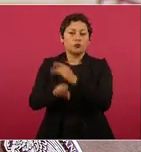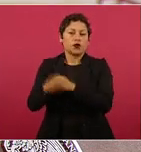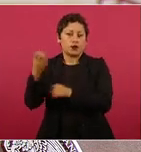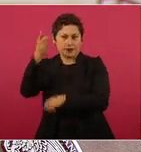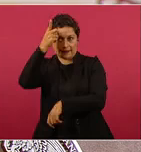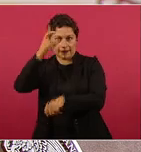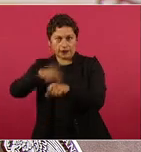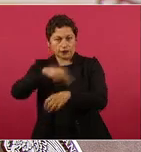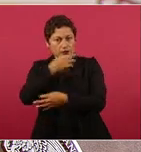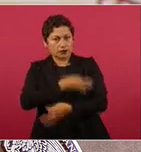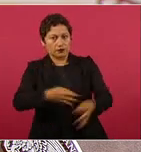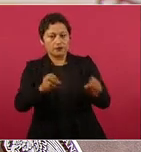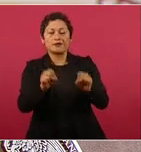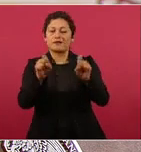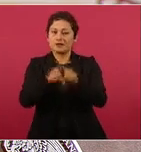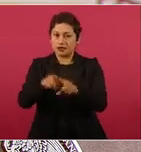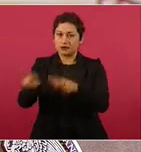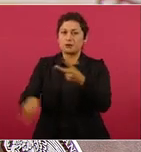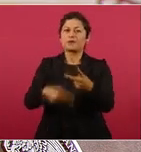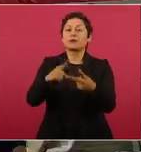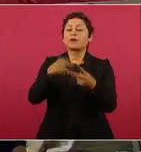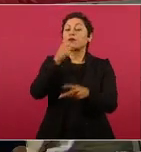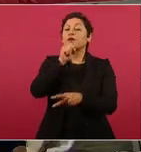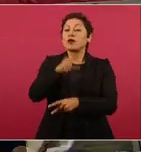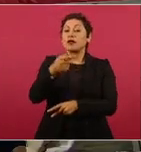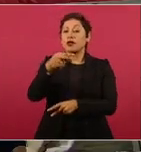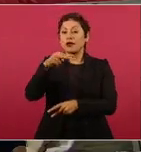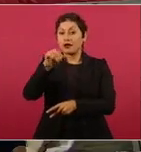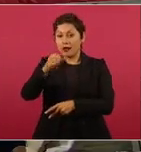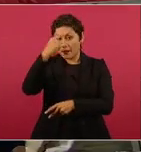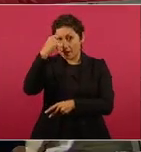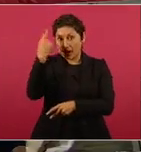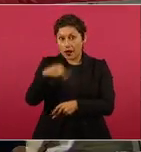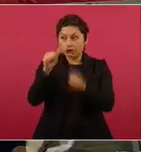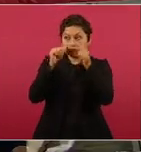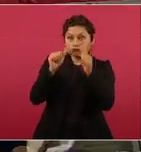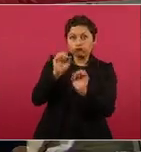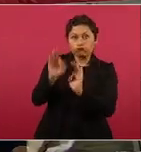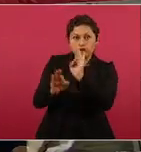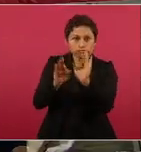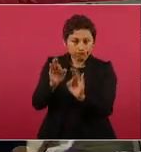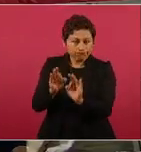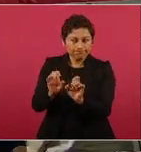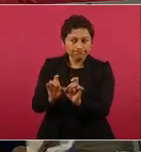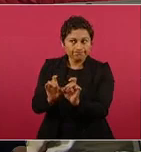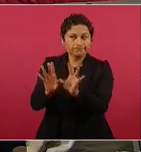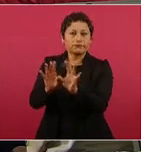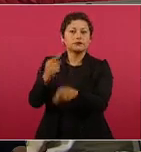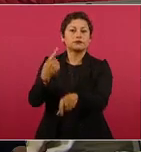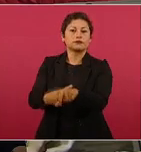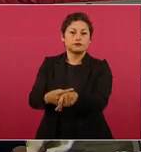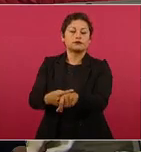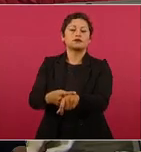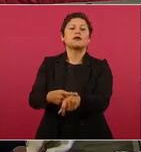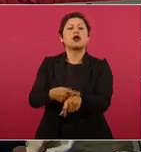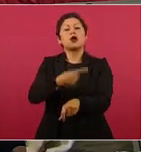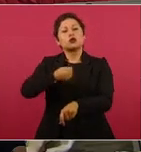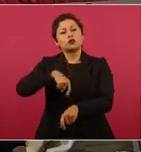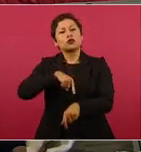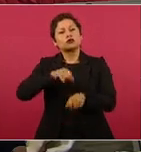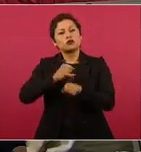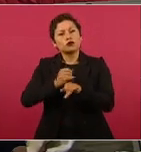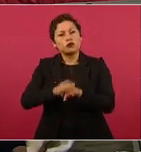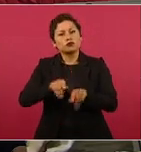de práctica clínica para el tratamiento de los casos. Estaremos informando cualquier cambio que se presente en esta